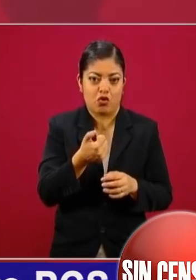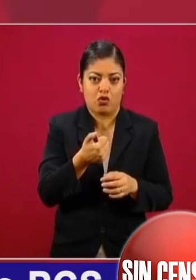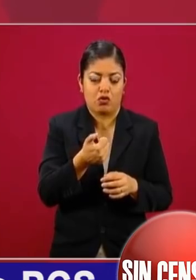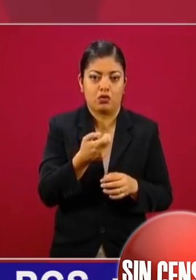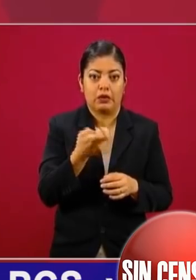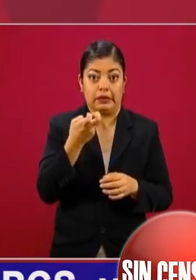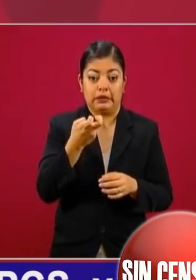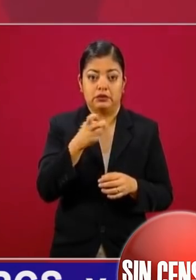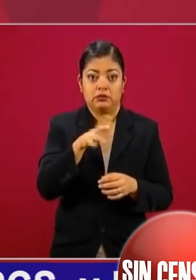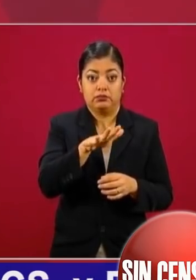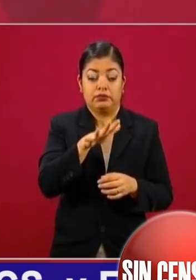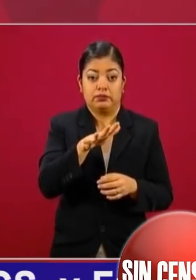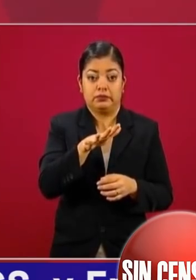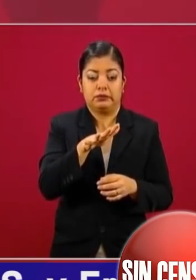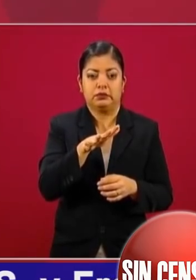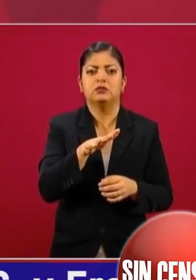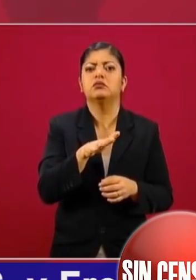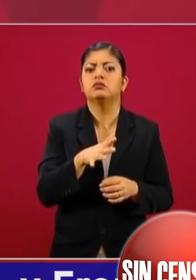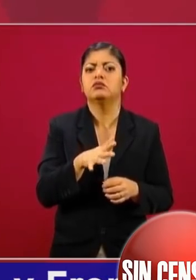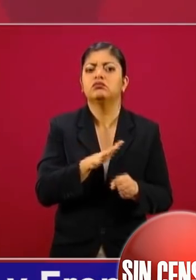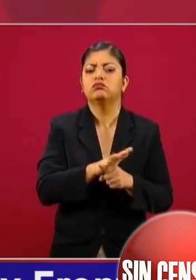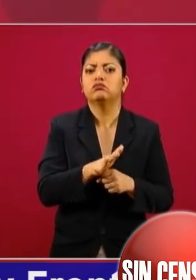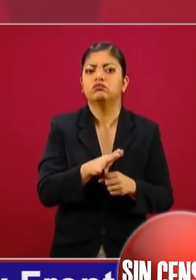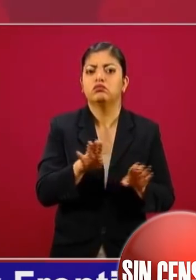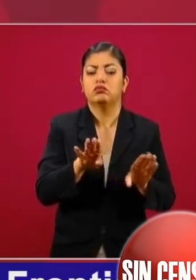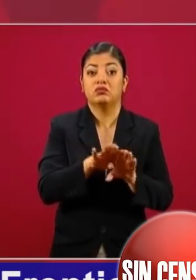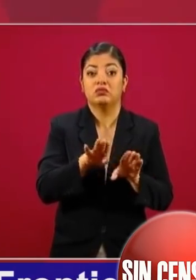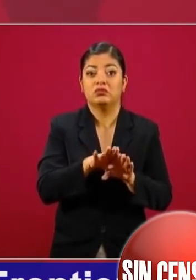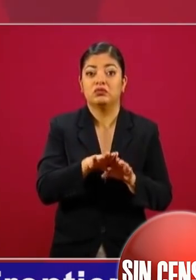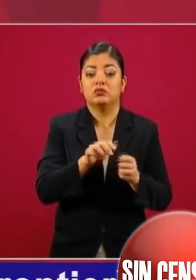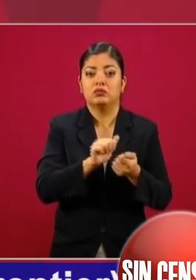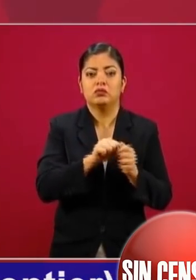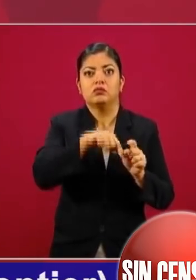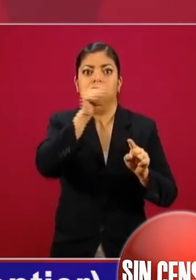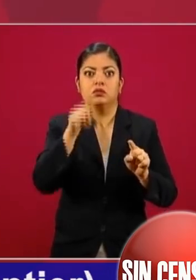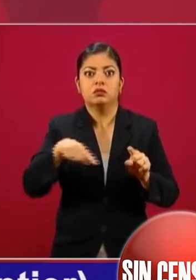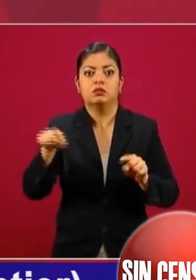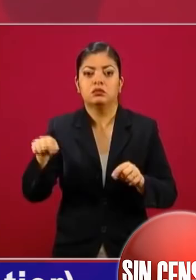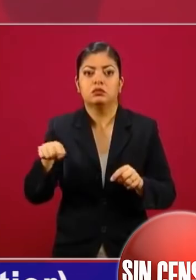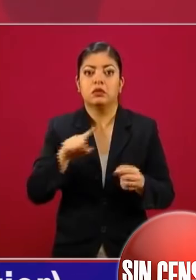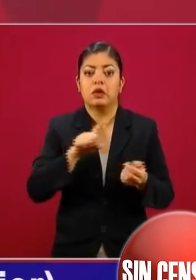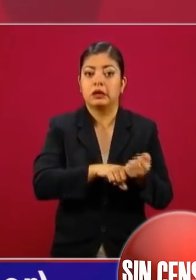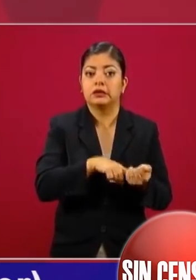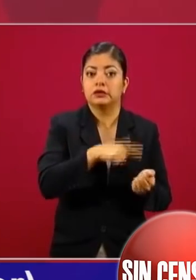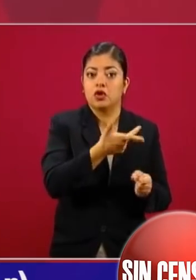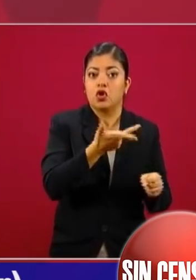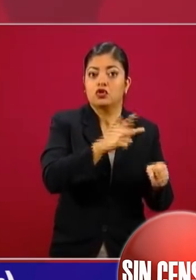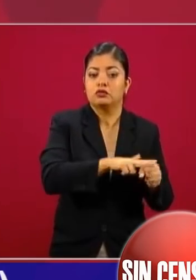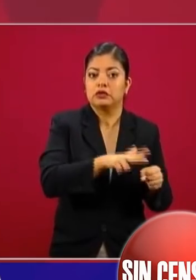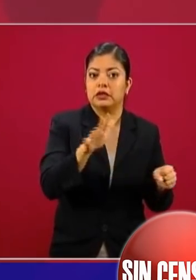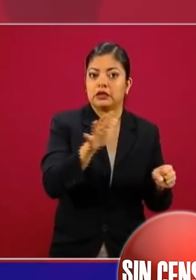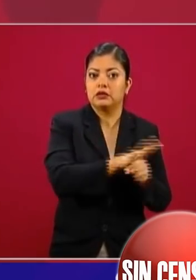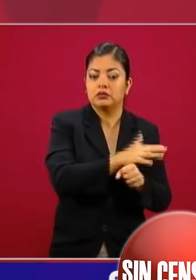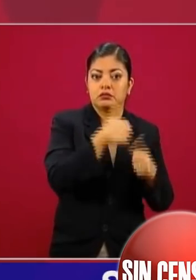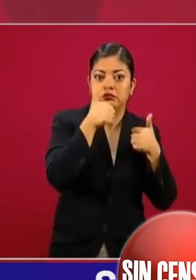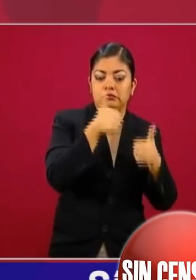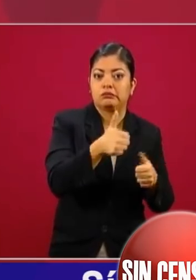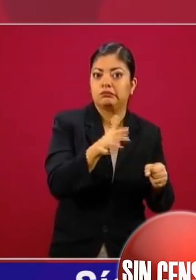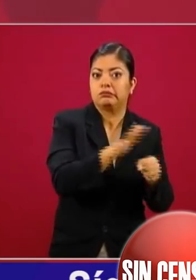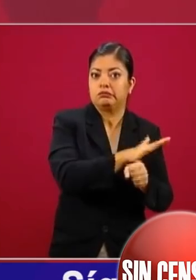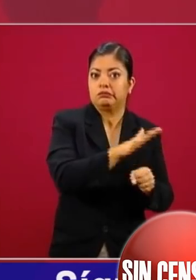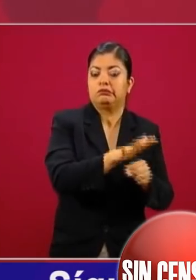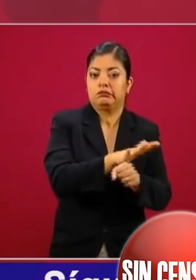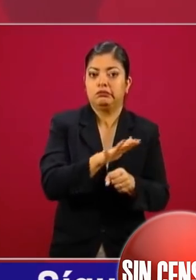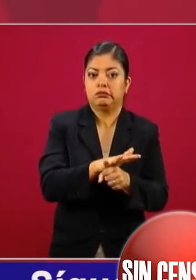impacto, primero, en saturar los sistemas de salud o los servicios de salud, segundo, en que contribuye a